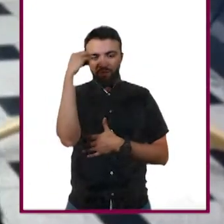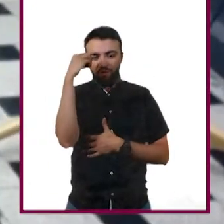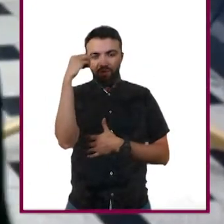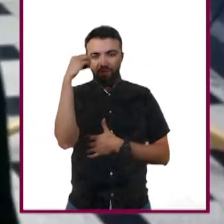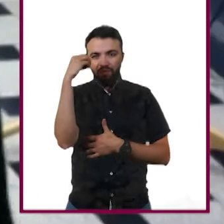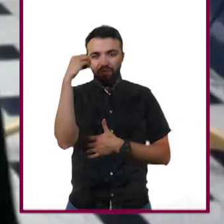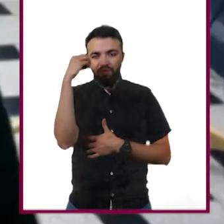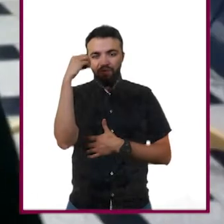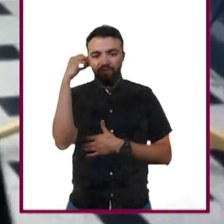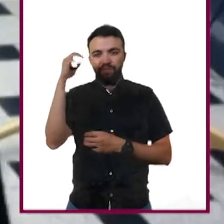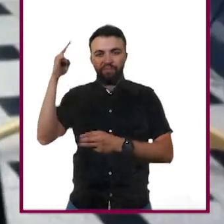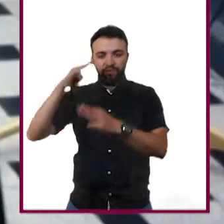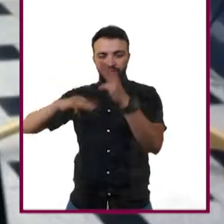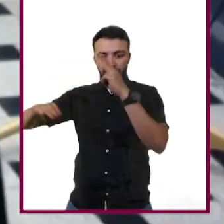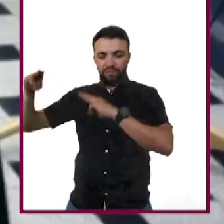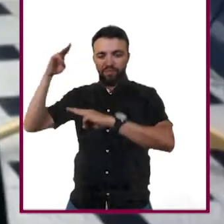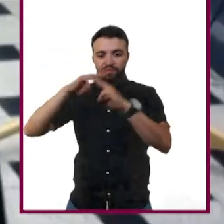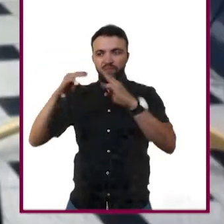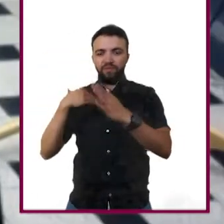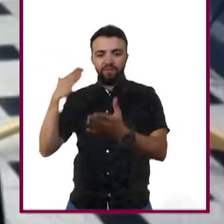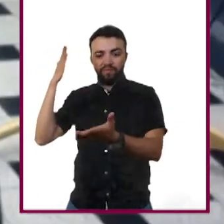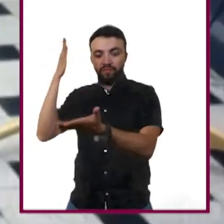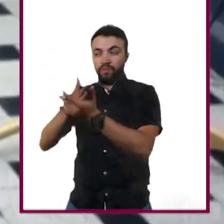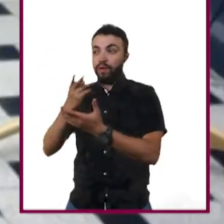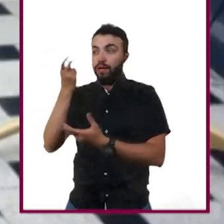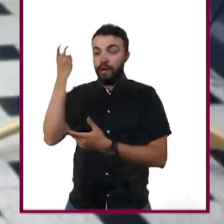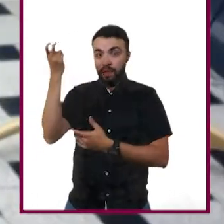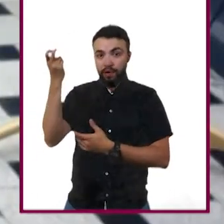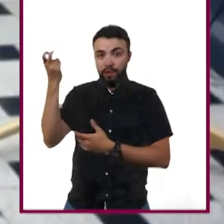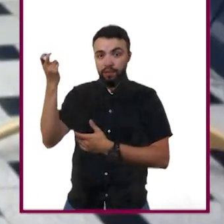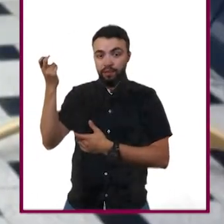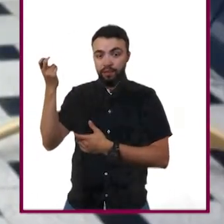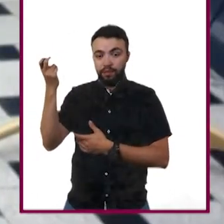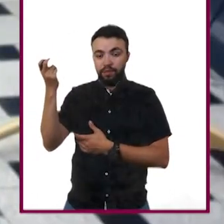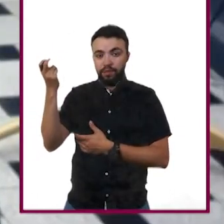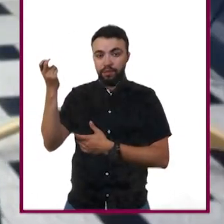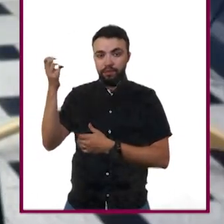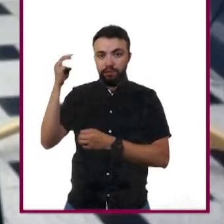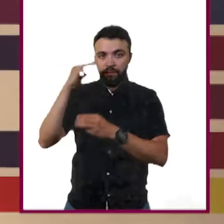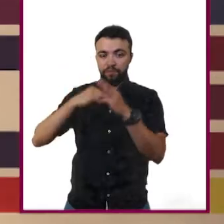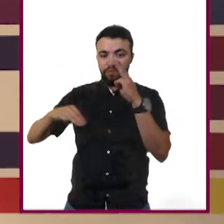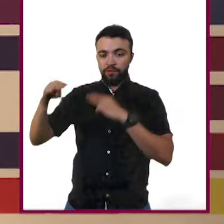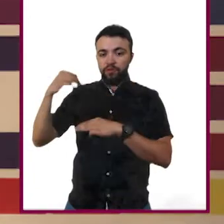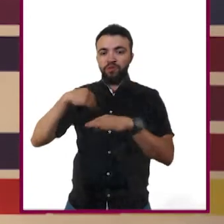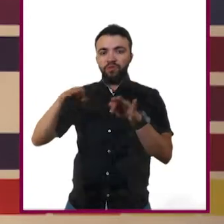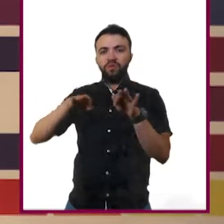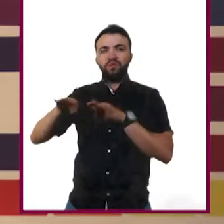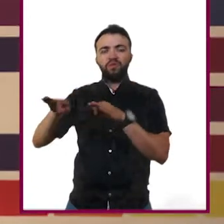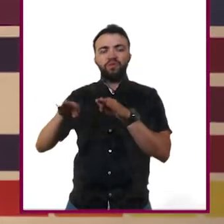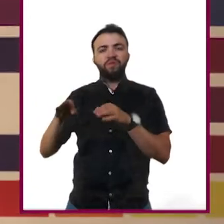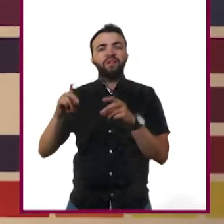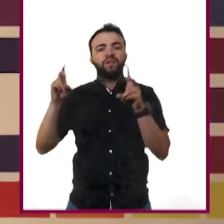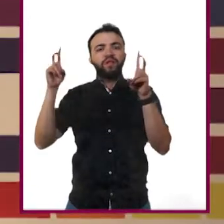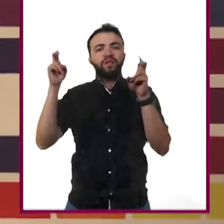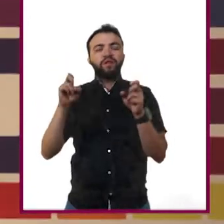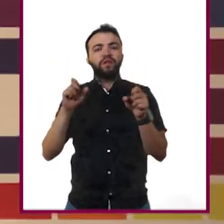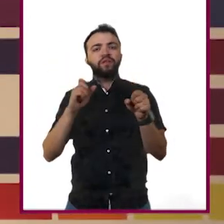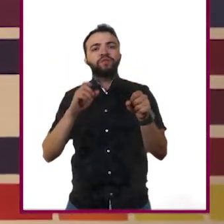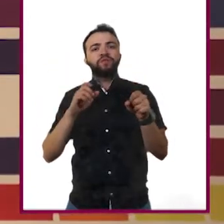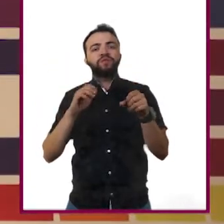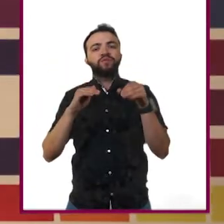Contemporáneo, que se llamó Cromática. En esa exposición trabajé acerca del color rojo,